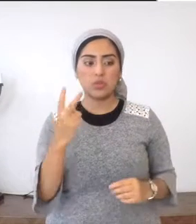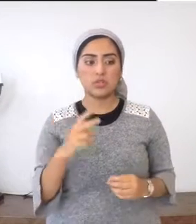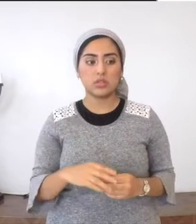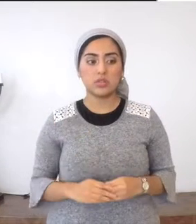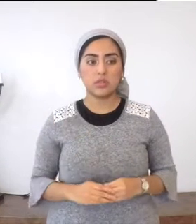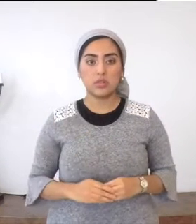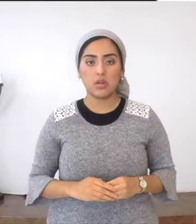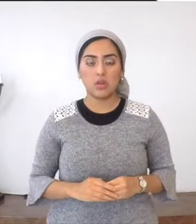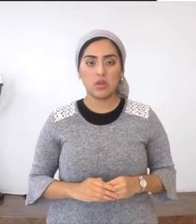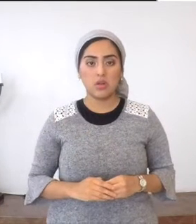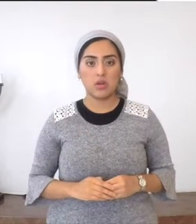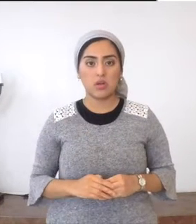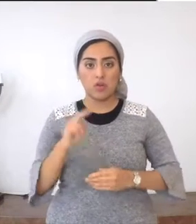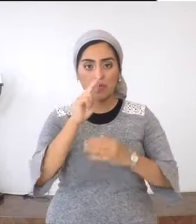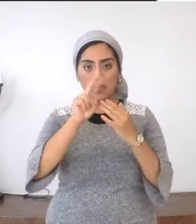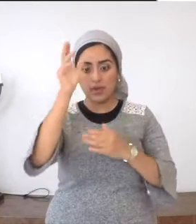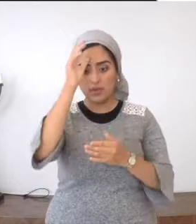Mire